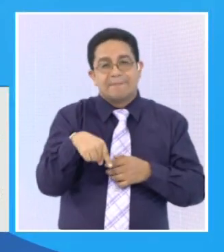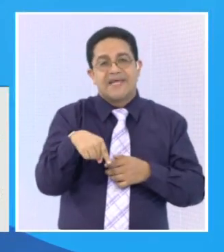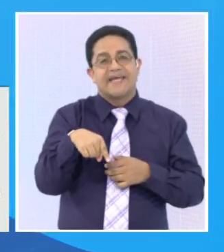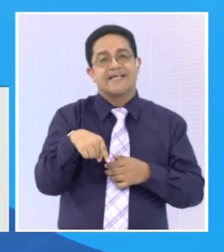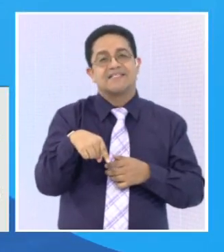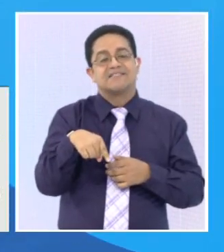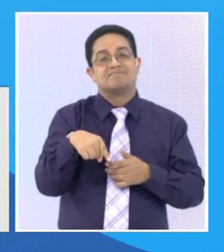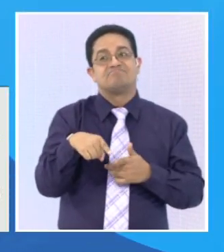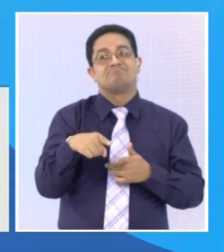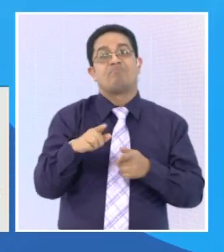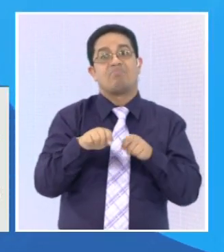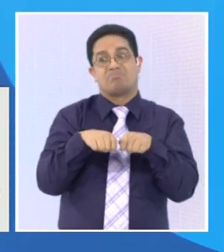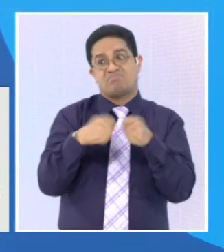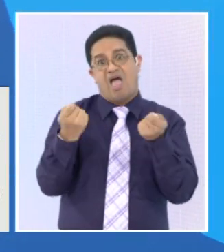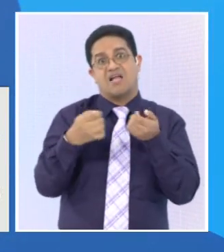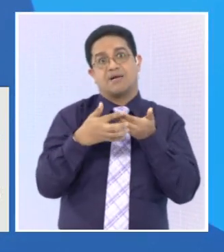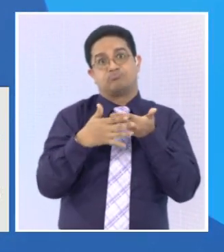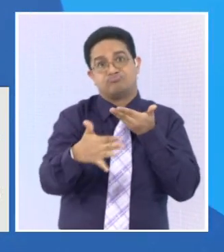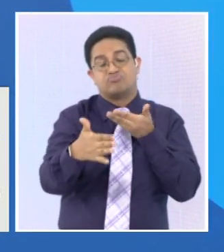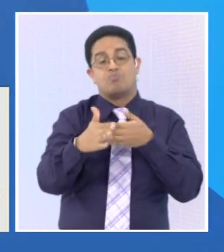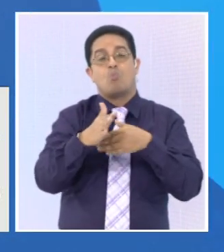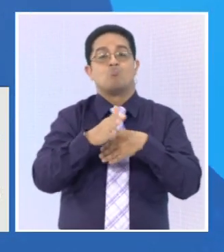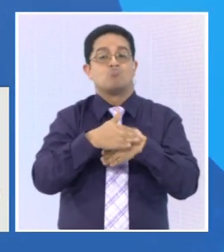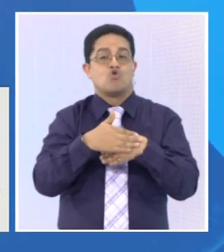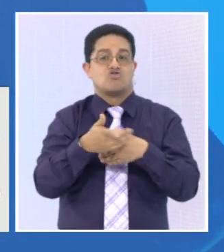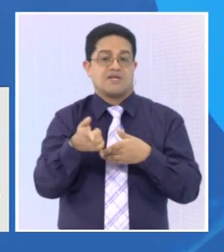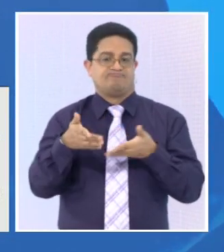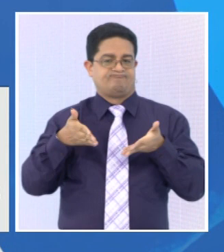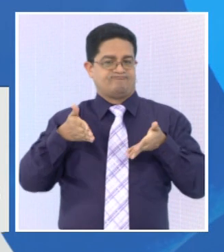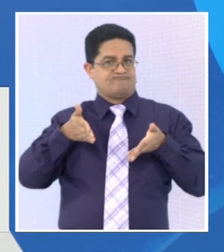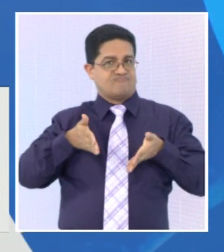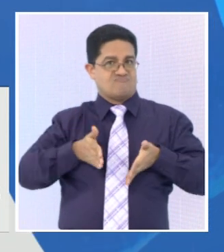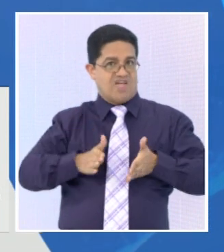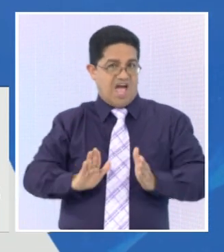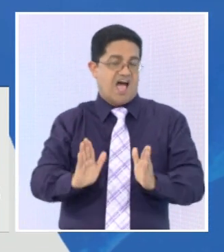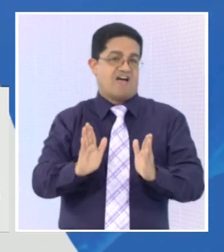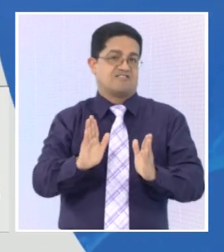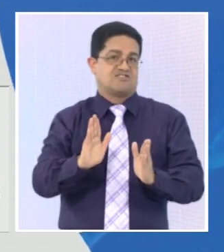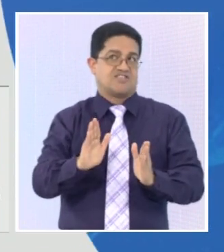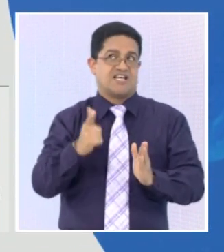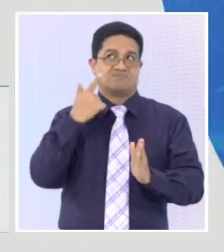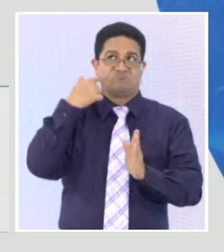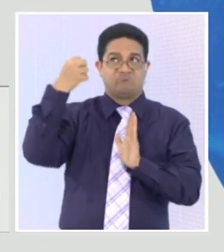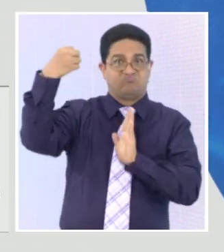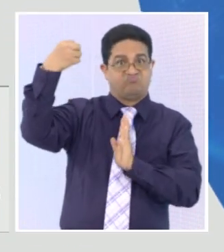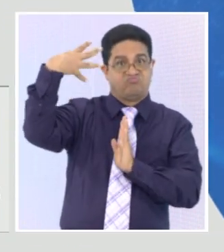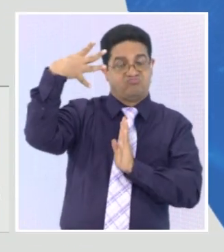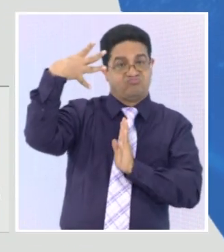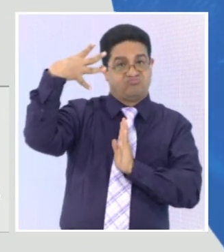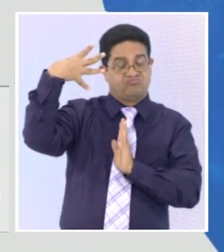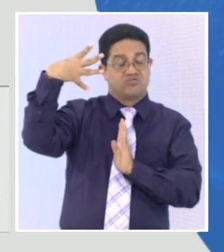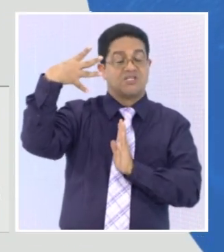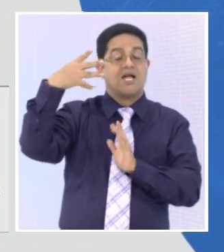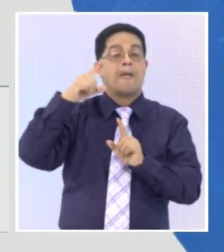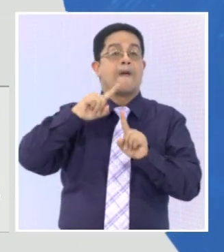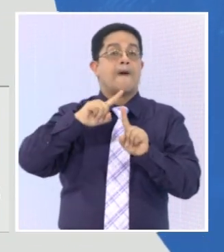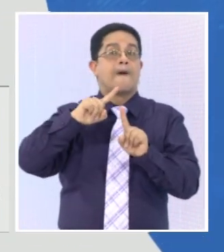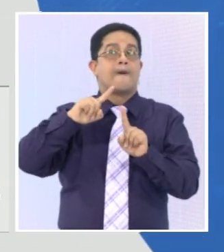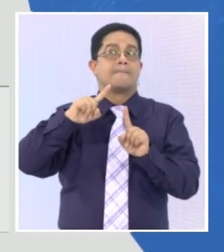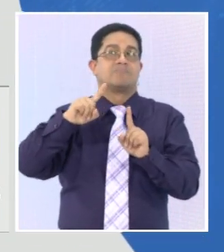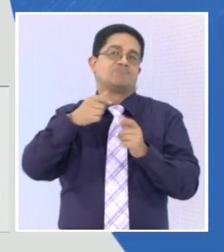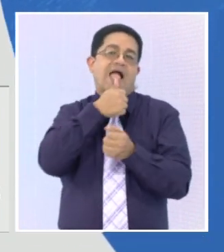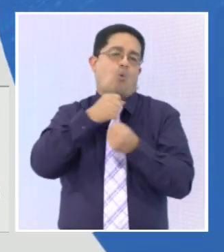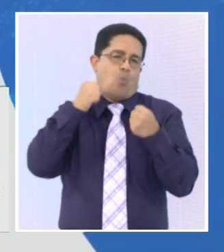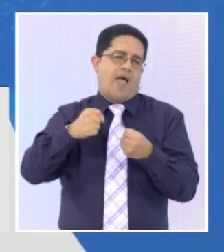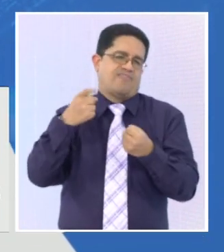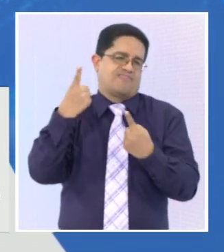ser perjudicial a largo plazo porque, bueno, uno nace con una cuota, de radiación solar que uno va a recibir. Entonces,